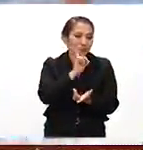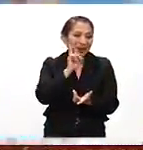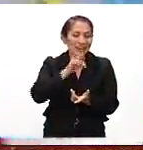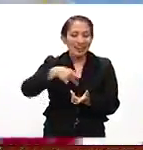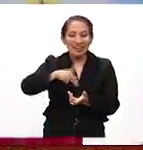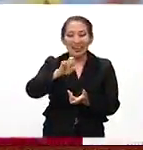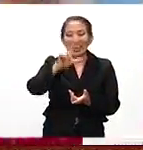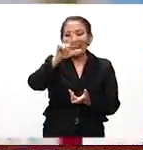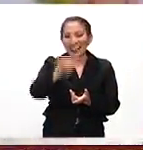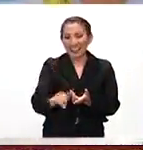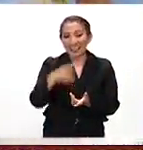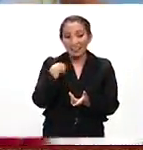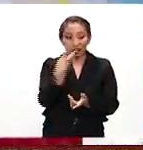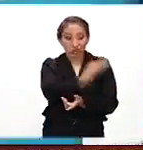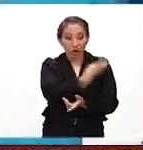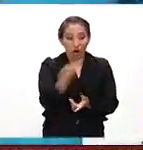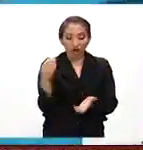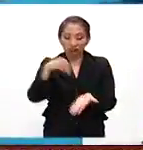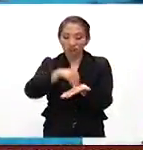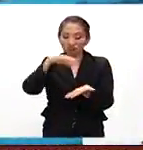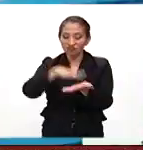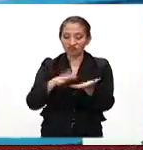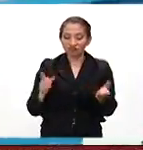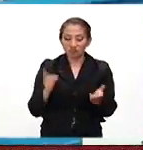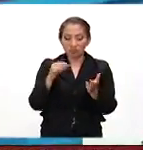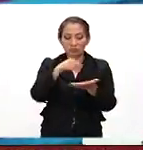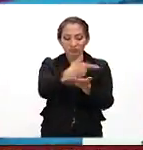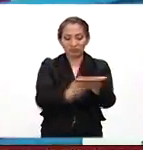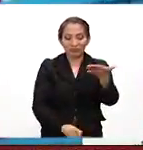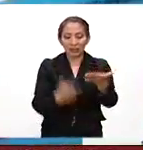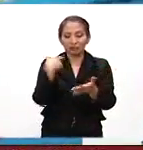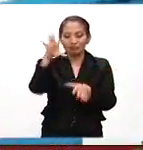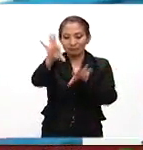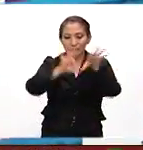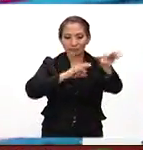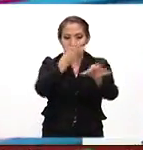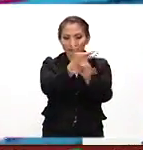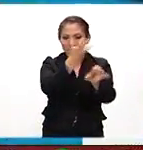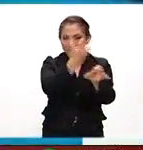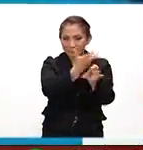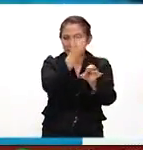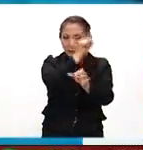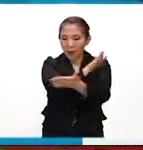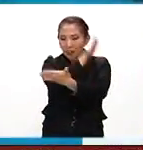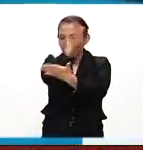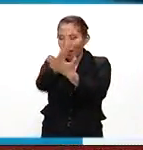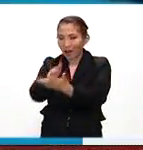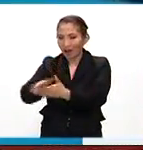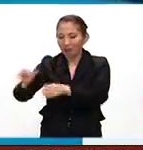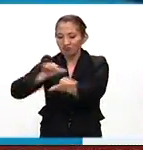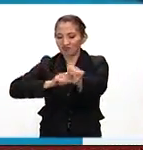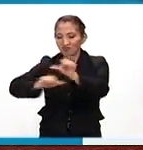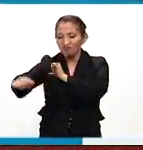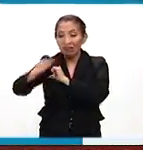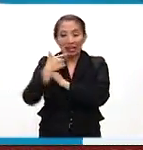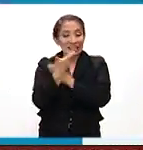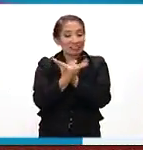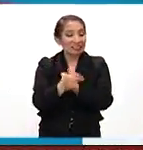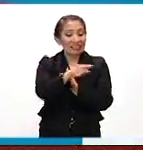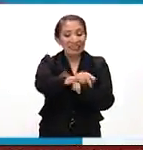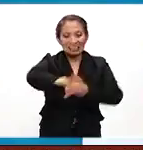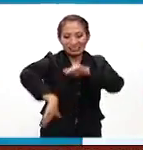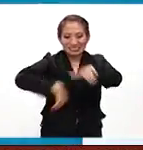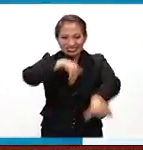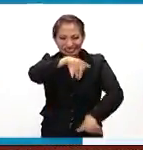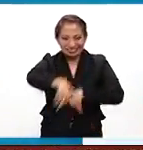Katie Ledecky, fueron inscritos por parte del selectivo de los Estados Unidos para estar en este relevo. Ninguno de los nadadores, como